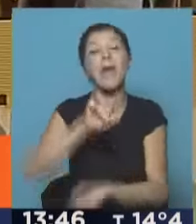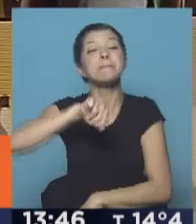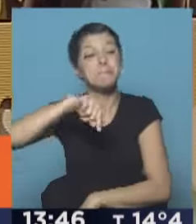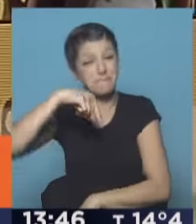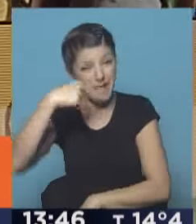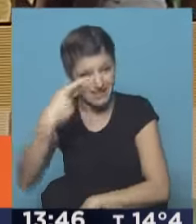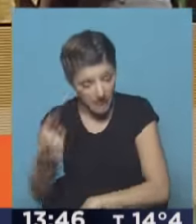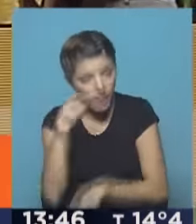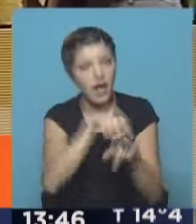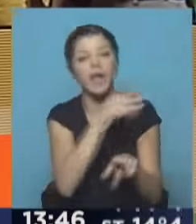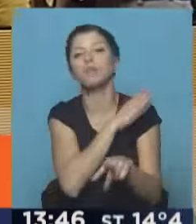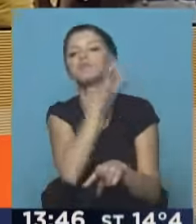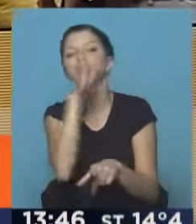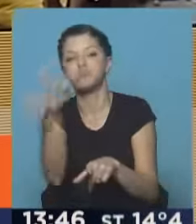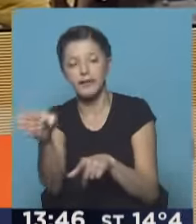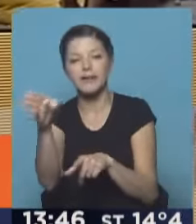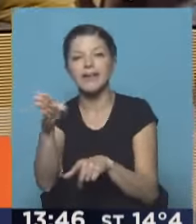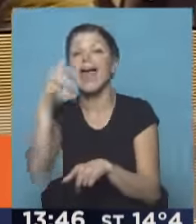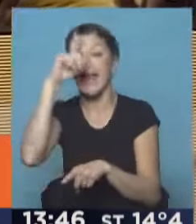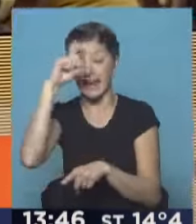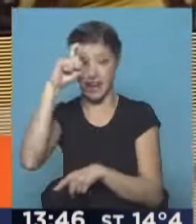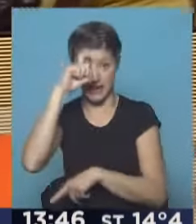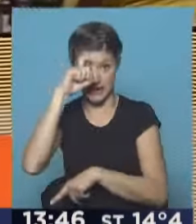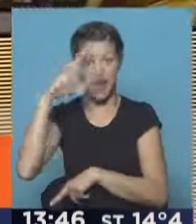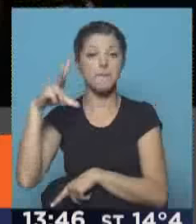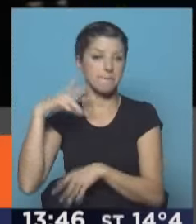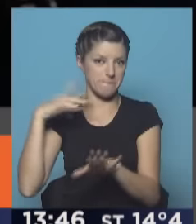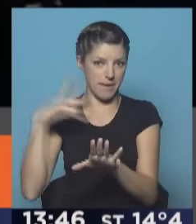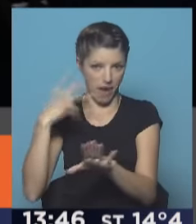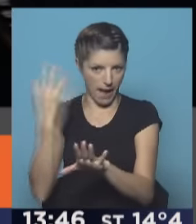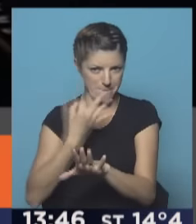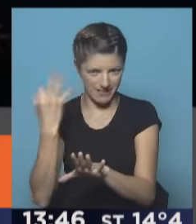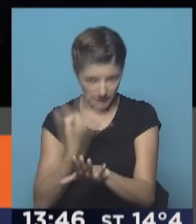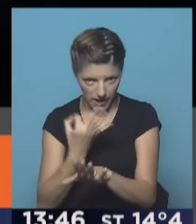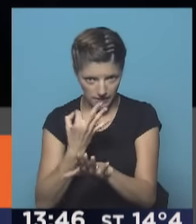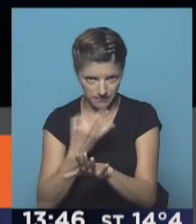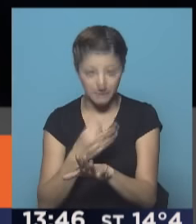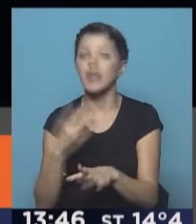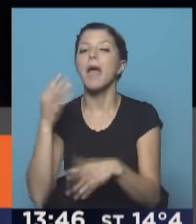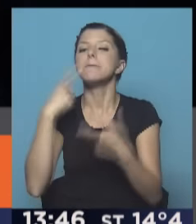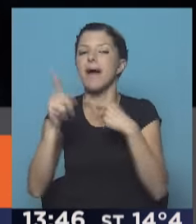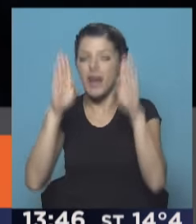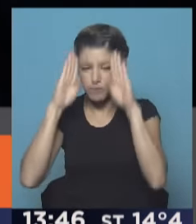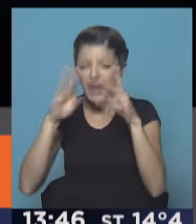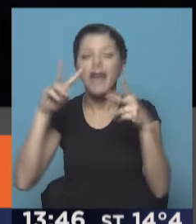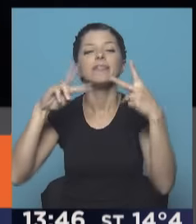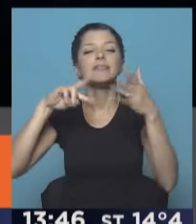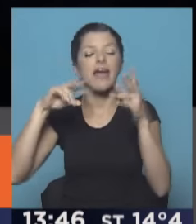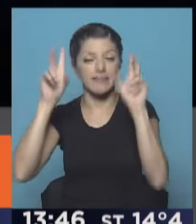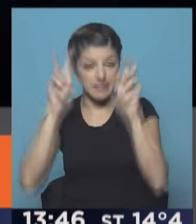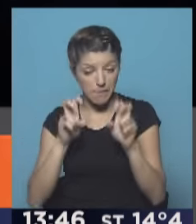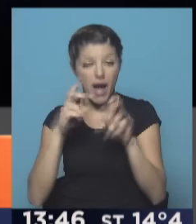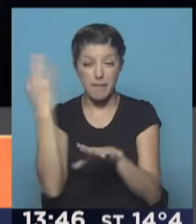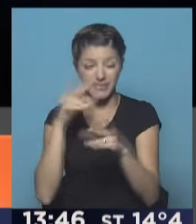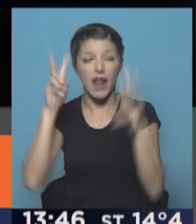lo van a llevar a una clínica especial de estos traumatismos en Nueva York, en donde va a ser evaluado y ver